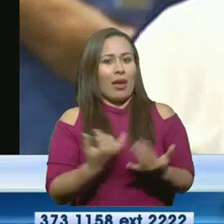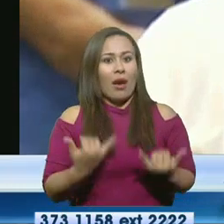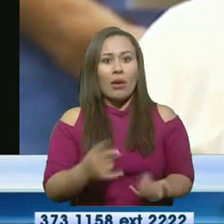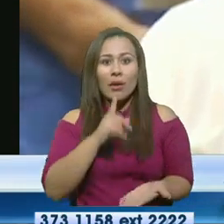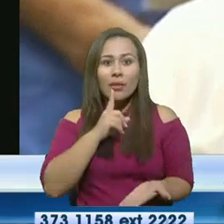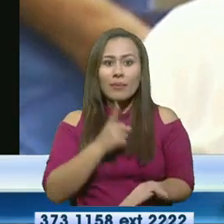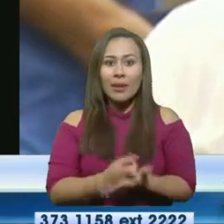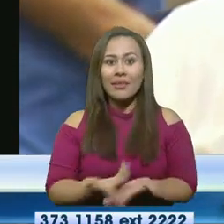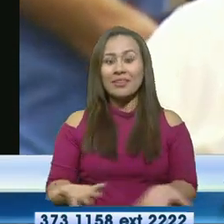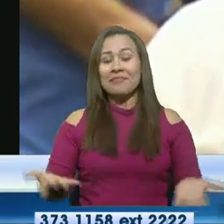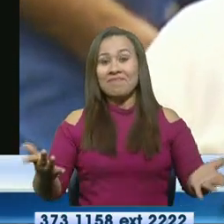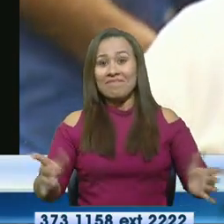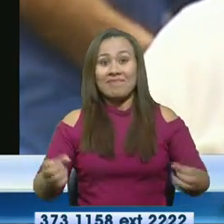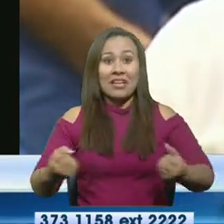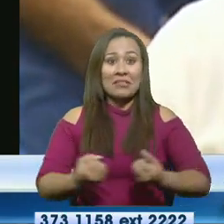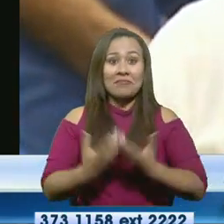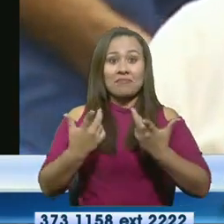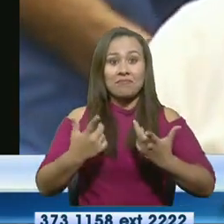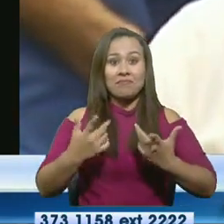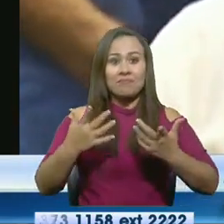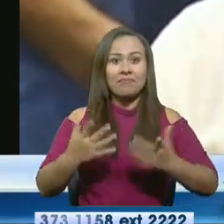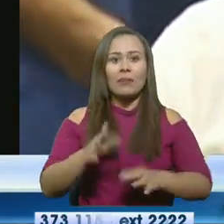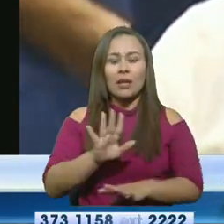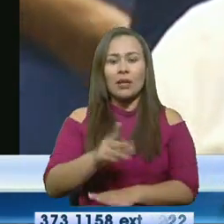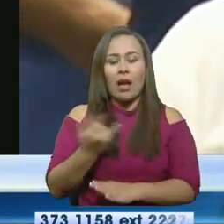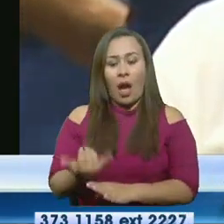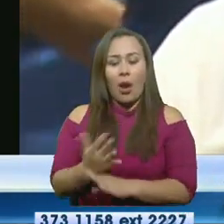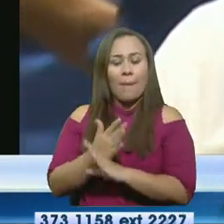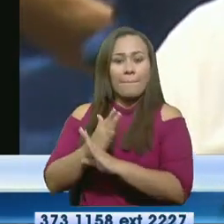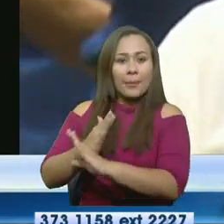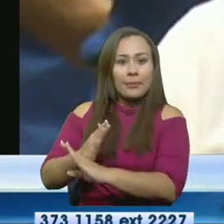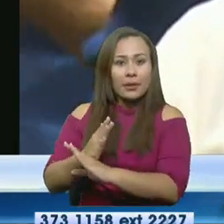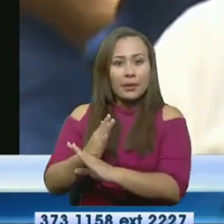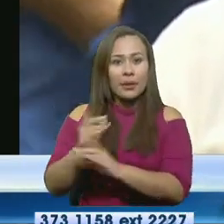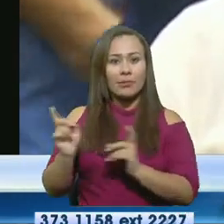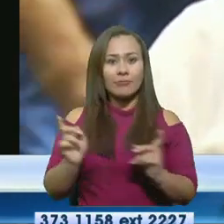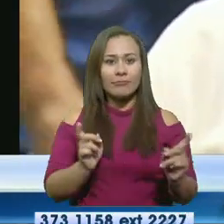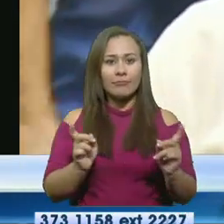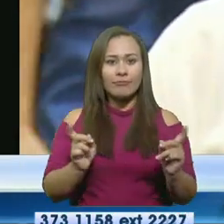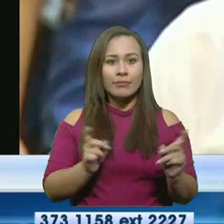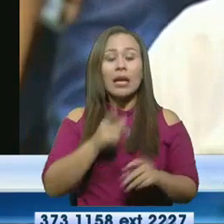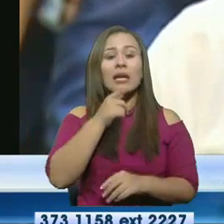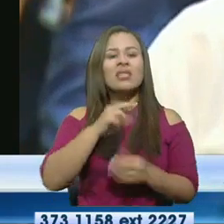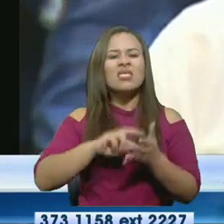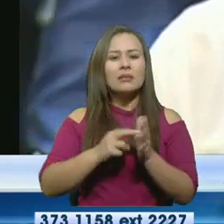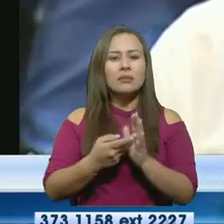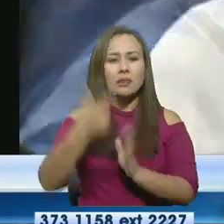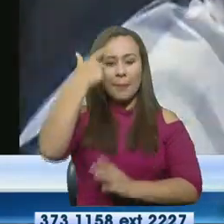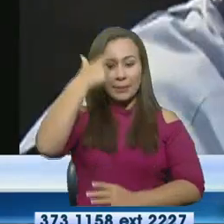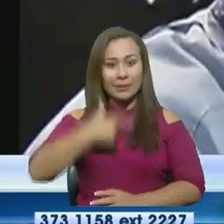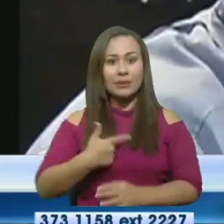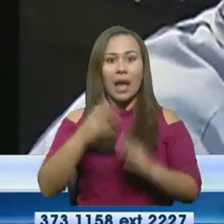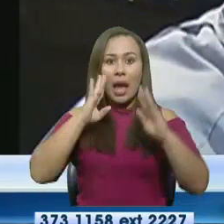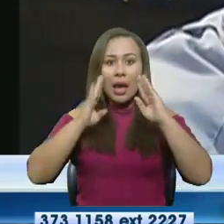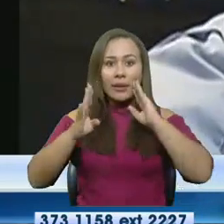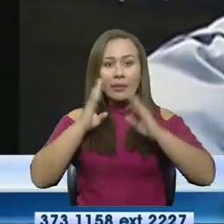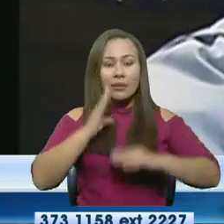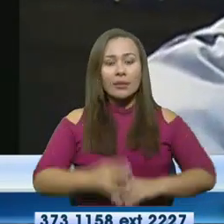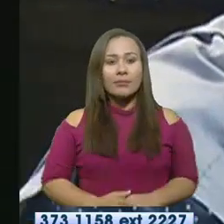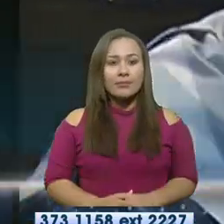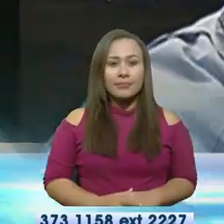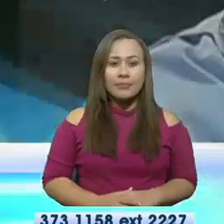este tipo de prevención, que sin duda alguna prepara al ciudadano adecuadamente. Fueron evacuados todos